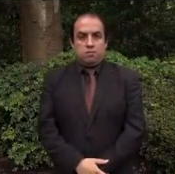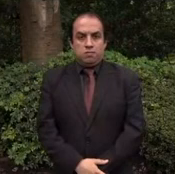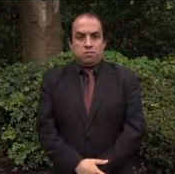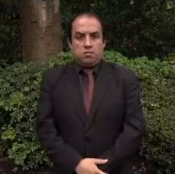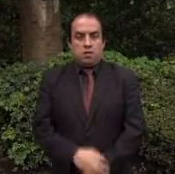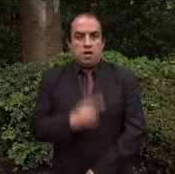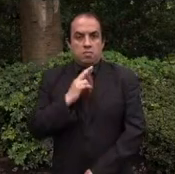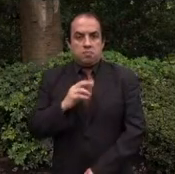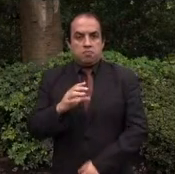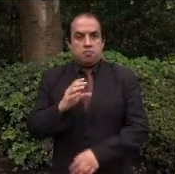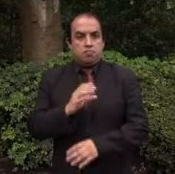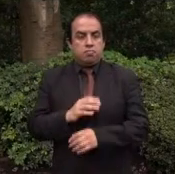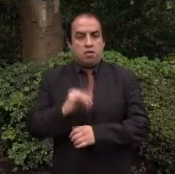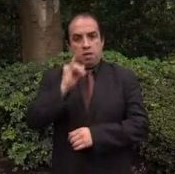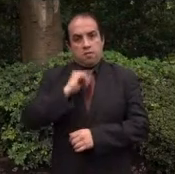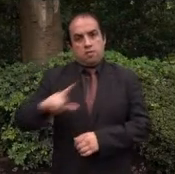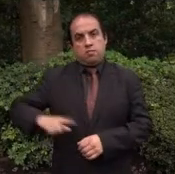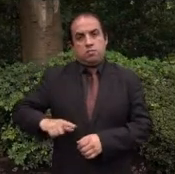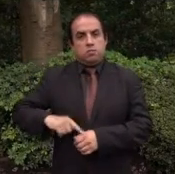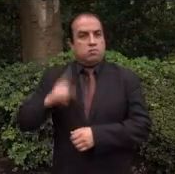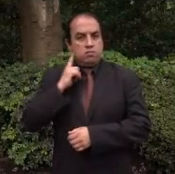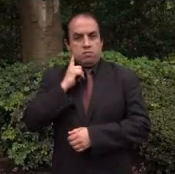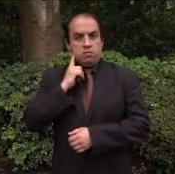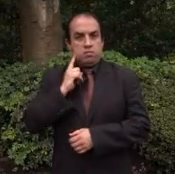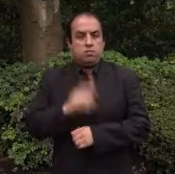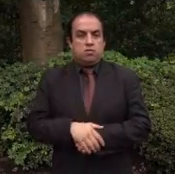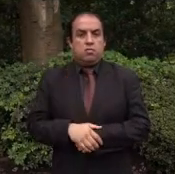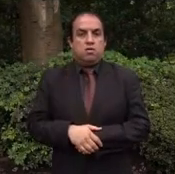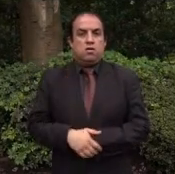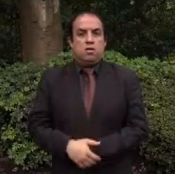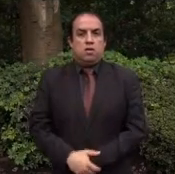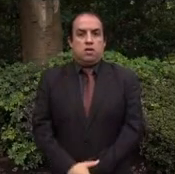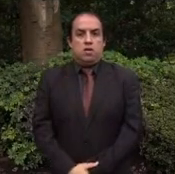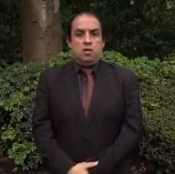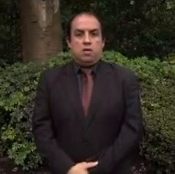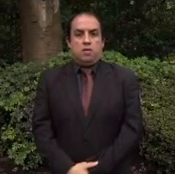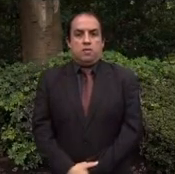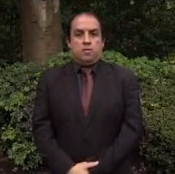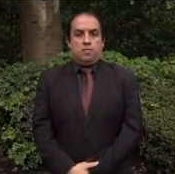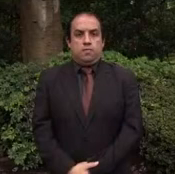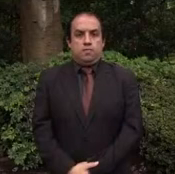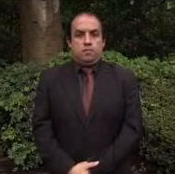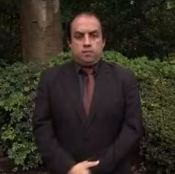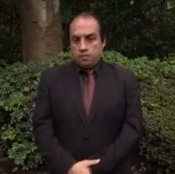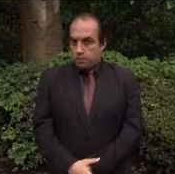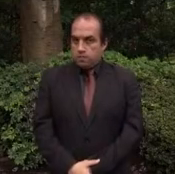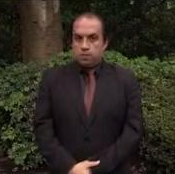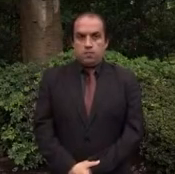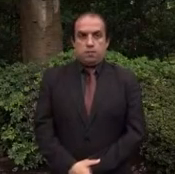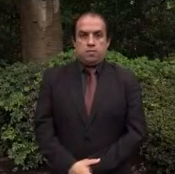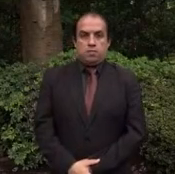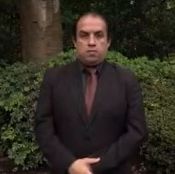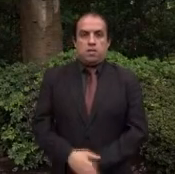ambiental, no se impacta prácticamente ningún espacio natural, sino sencillamente pasa sobre el